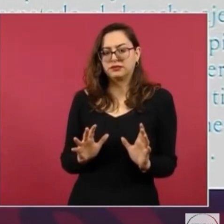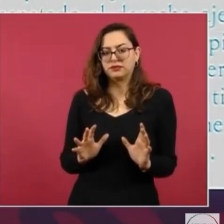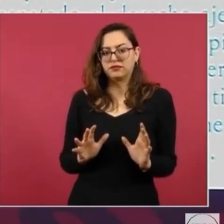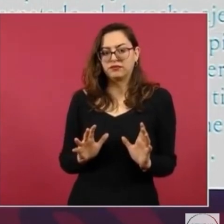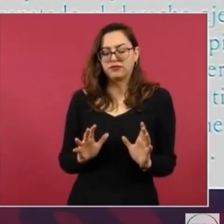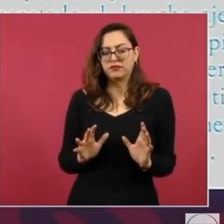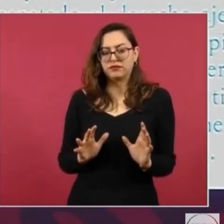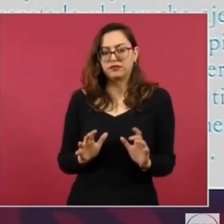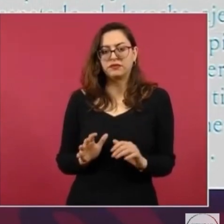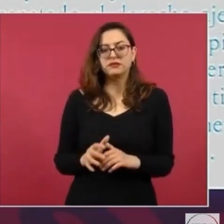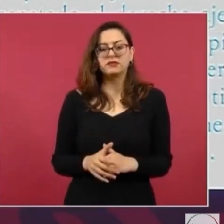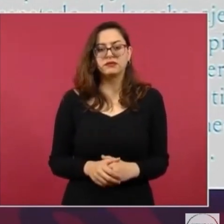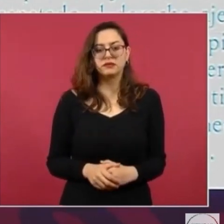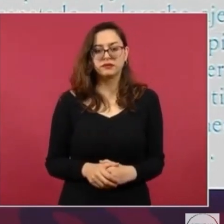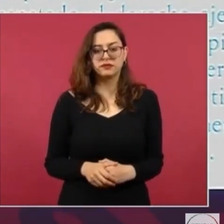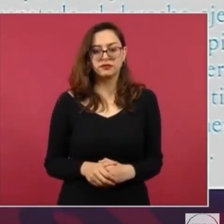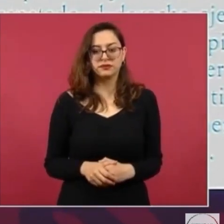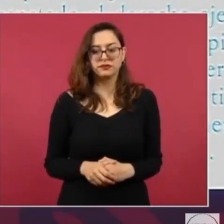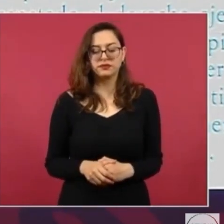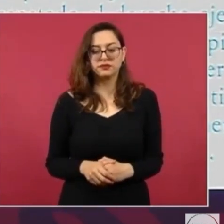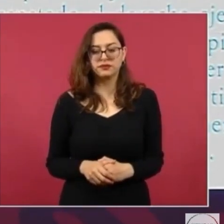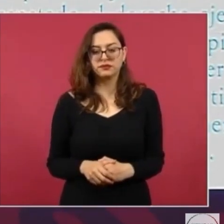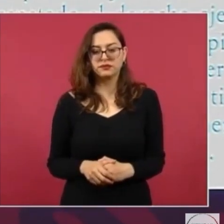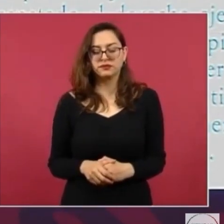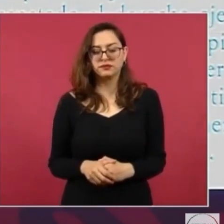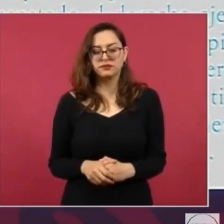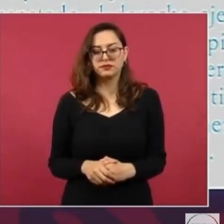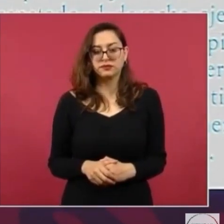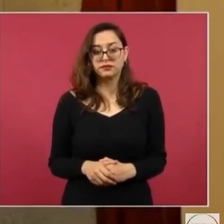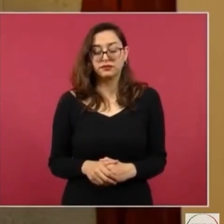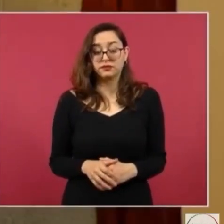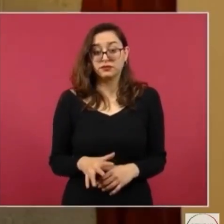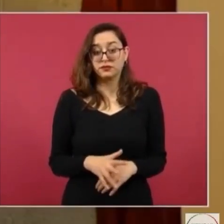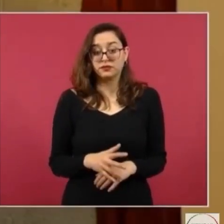Por eso, con ellos